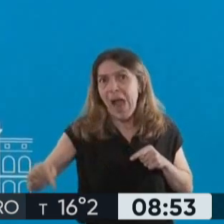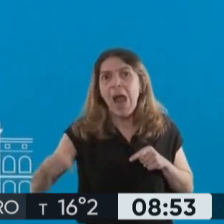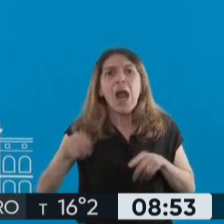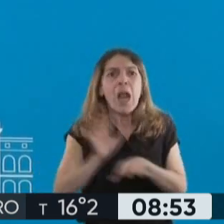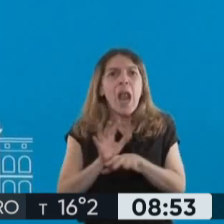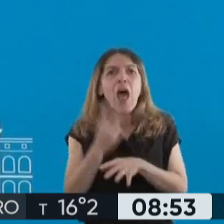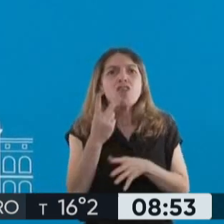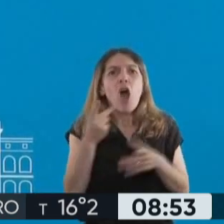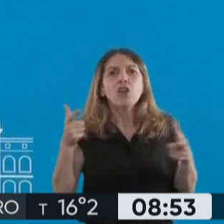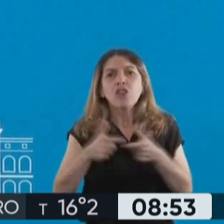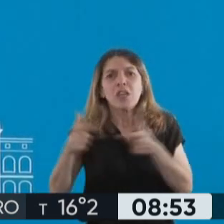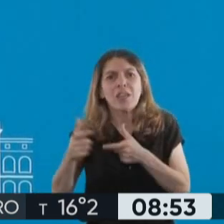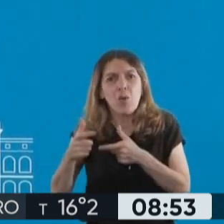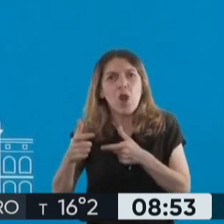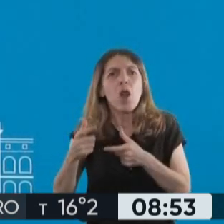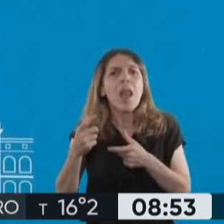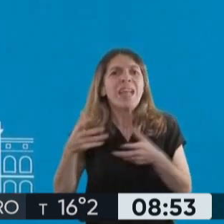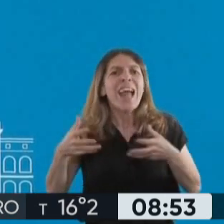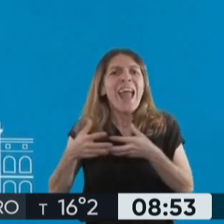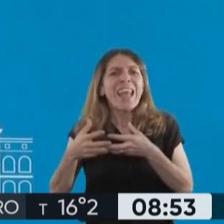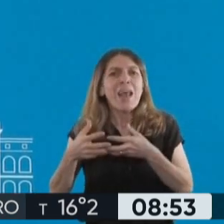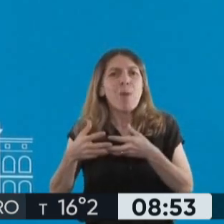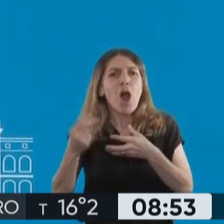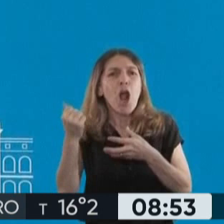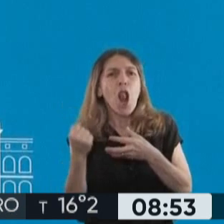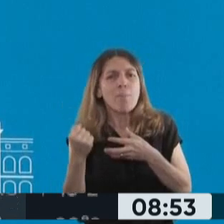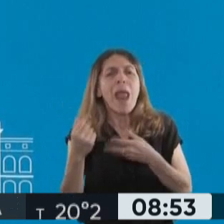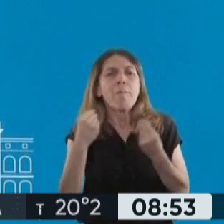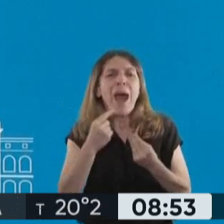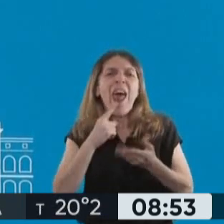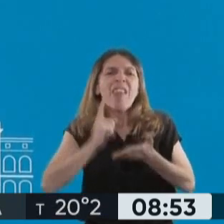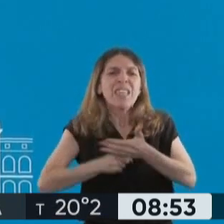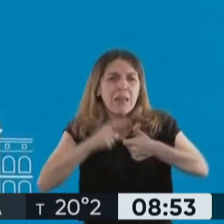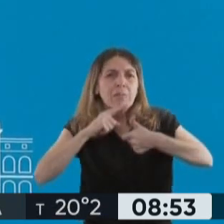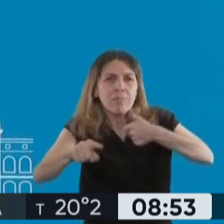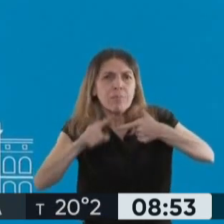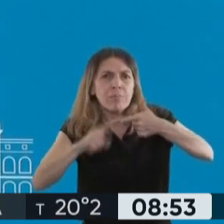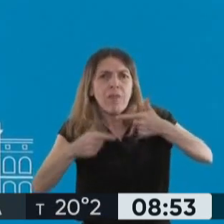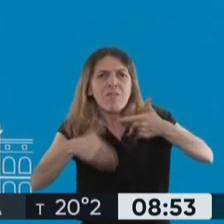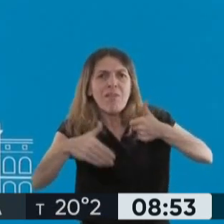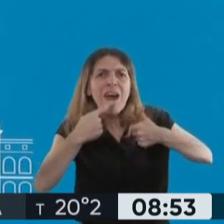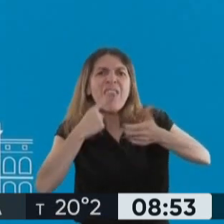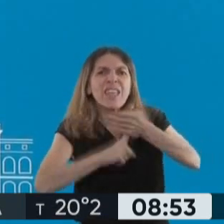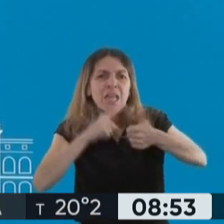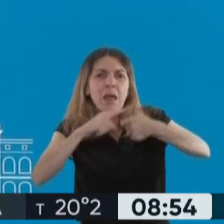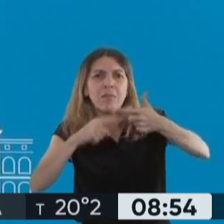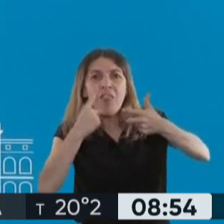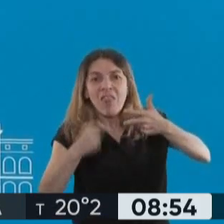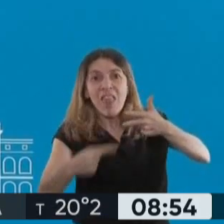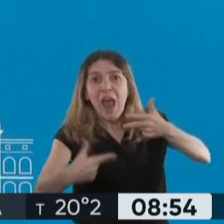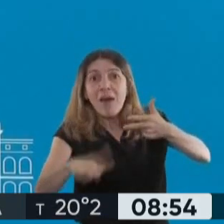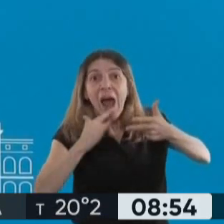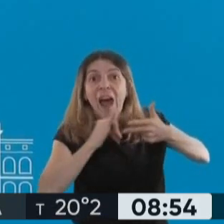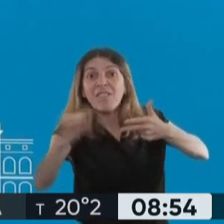esas reuniones con todo su equipo económico para llevar adelante una serie de medidas que van a conocer en los próximos días, pero